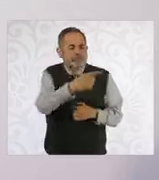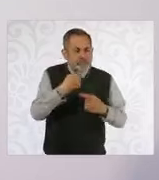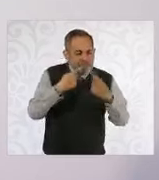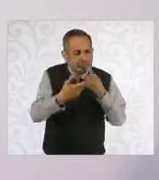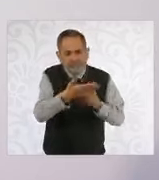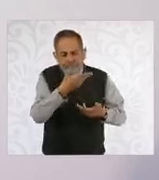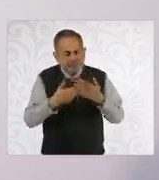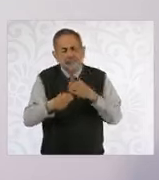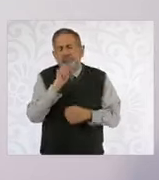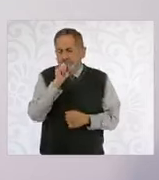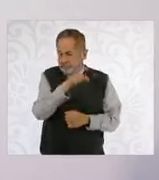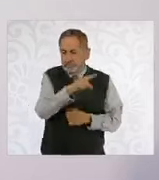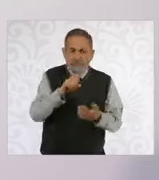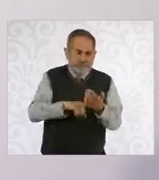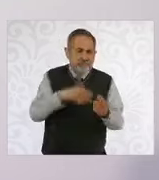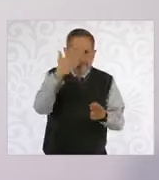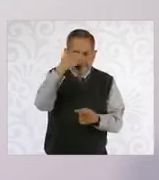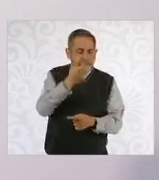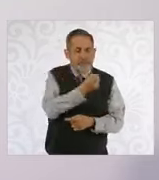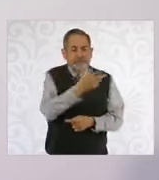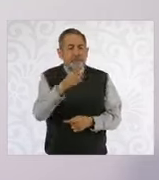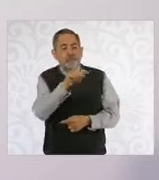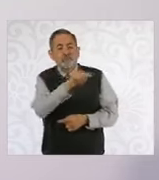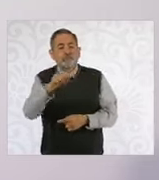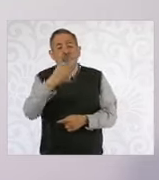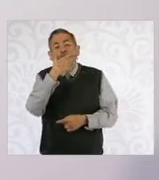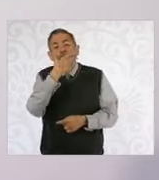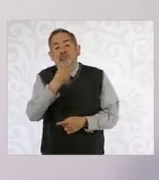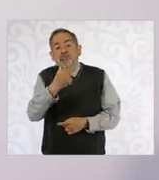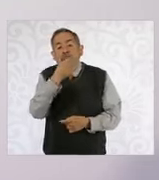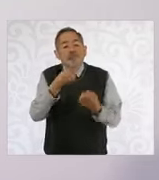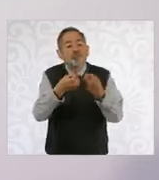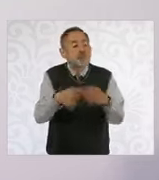porque también hay familiares varones, hombres,